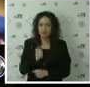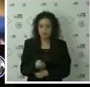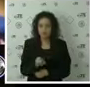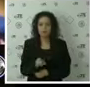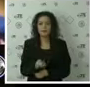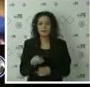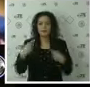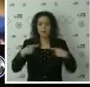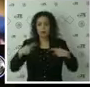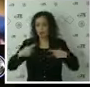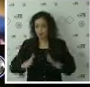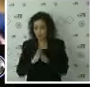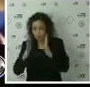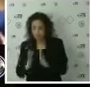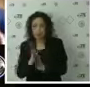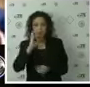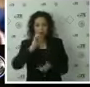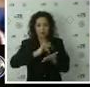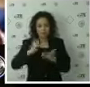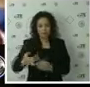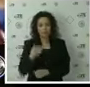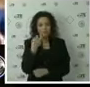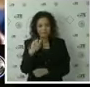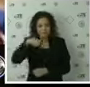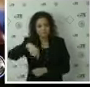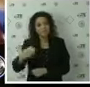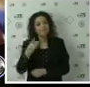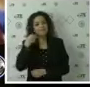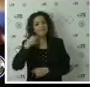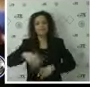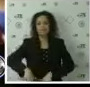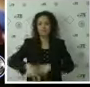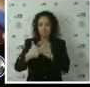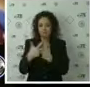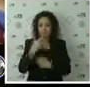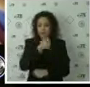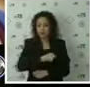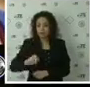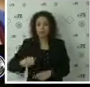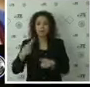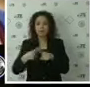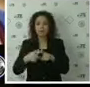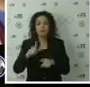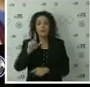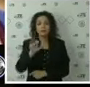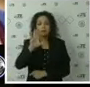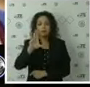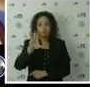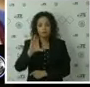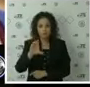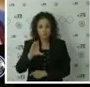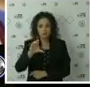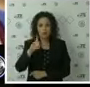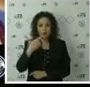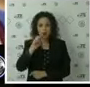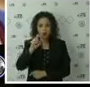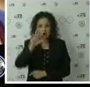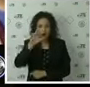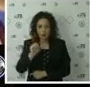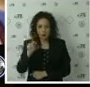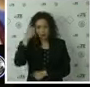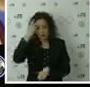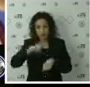las personas que participan en nuestro webinar. Saludamos la presencia de la licenciada Gloria Alcocer Olmos, directora general